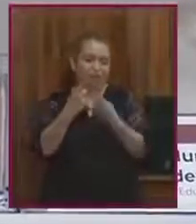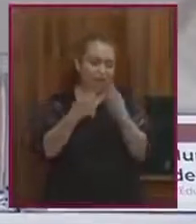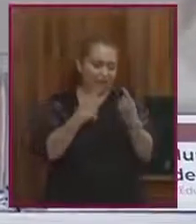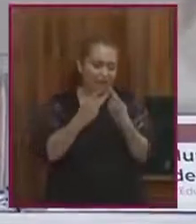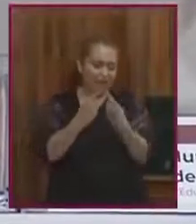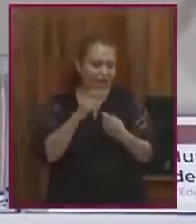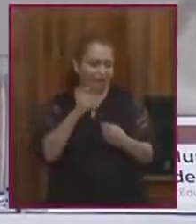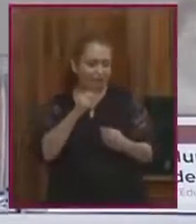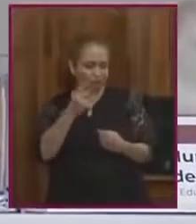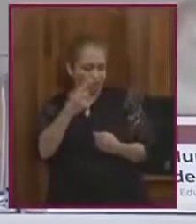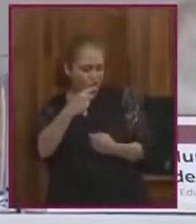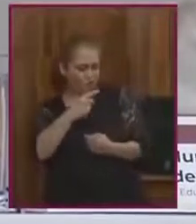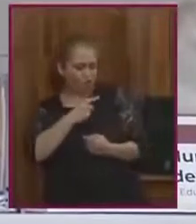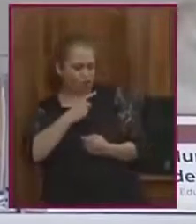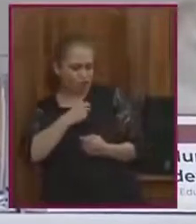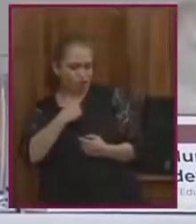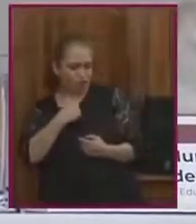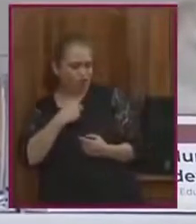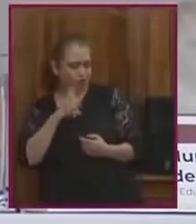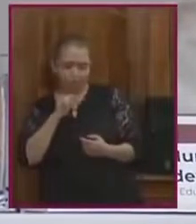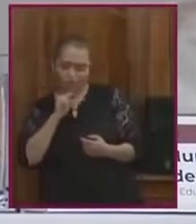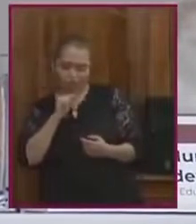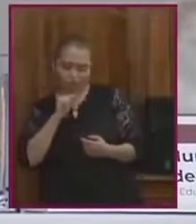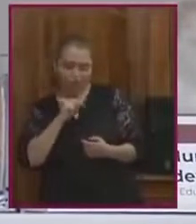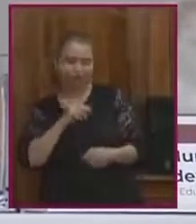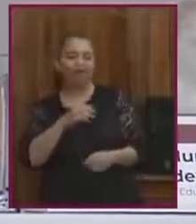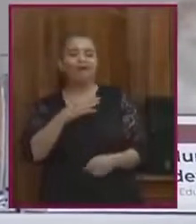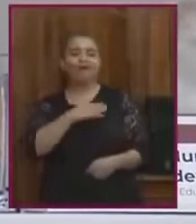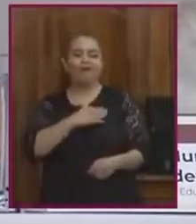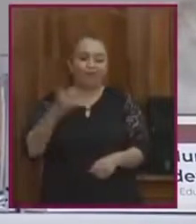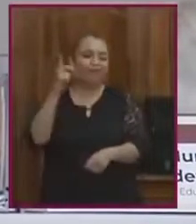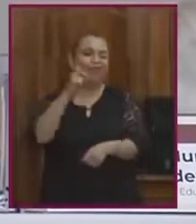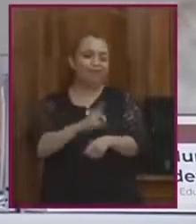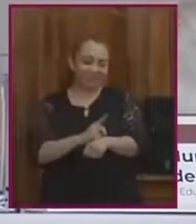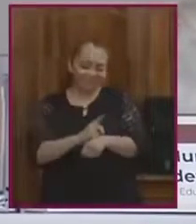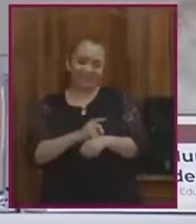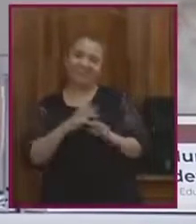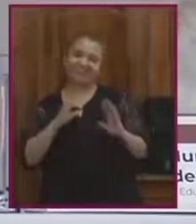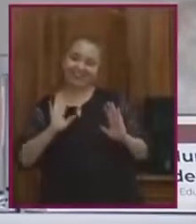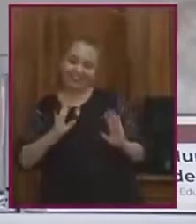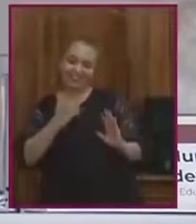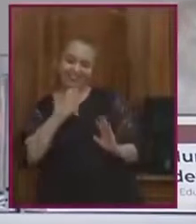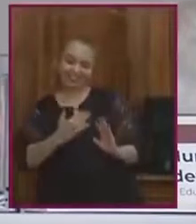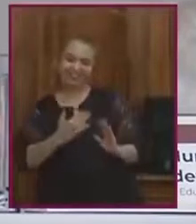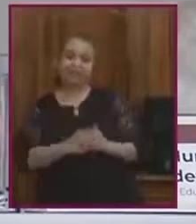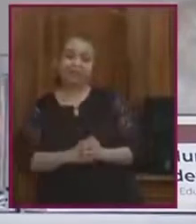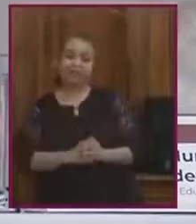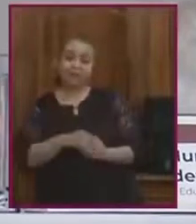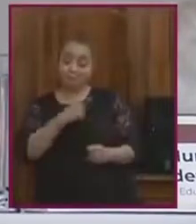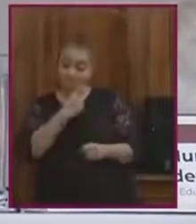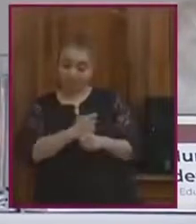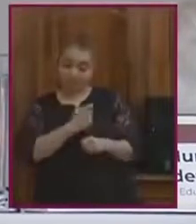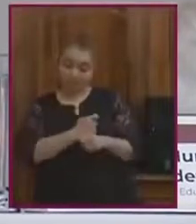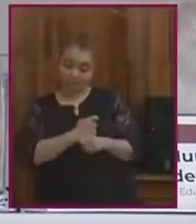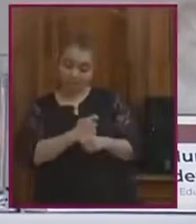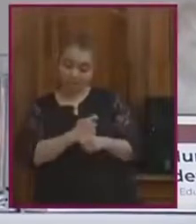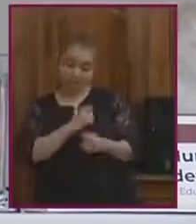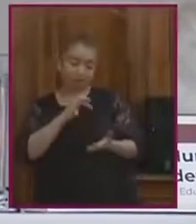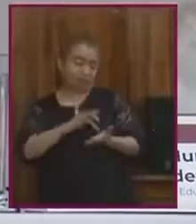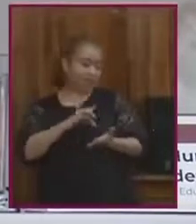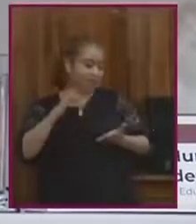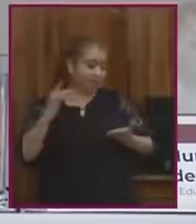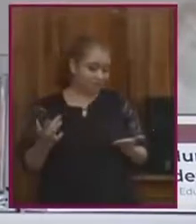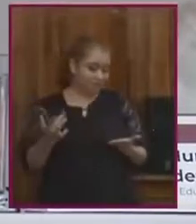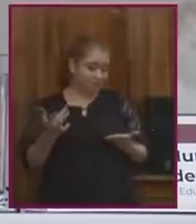monólogo. Entonces, hagámoslo diálogo. Buenos días. Ah, bueno. Bueno, primero que nada, muchísimas